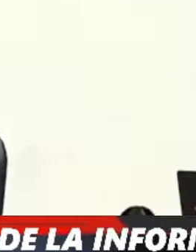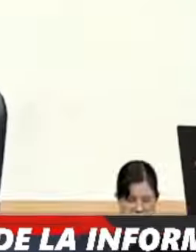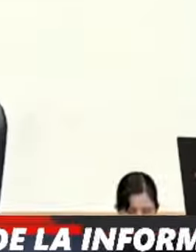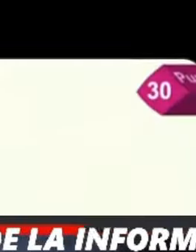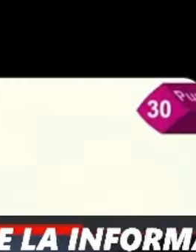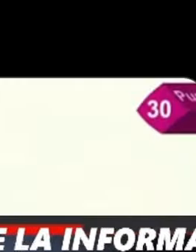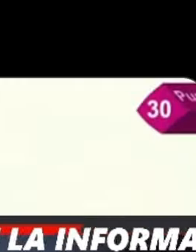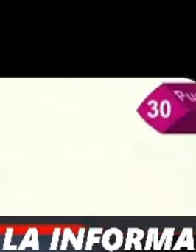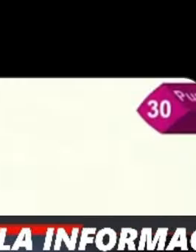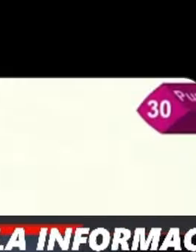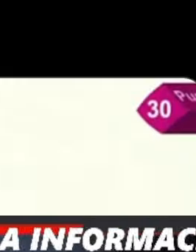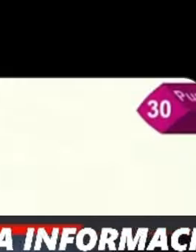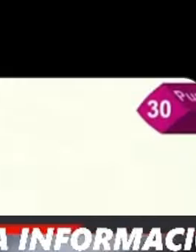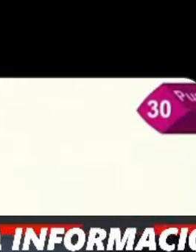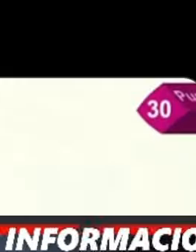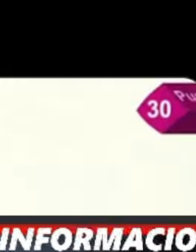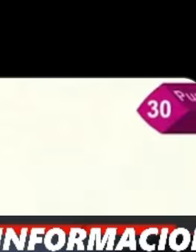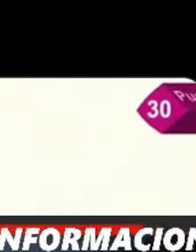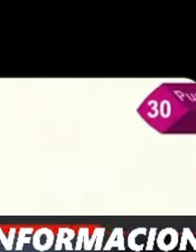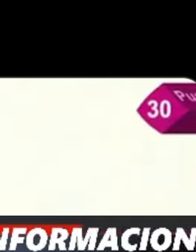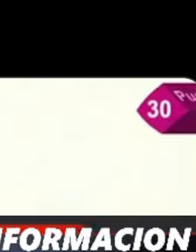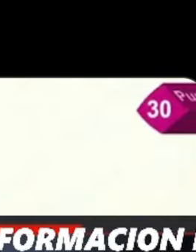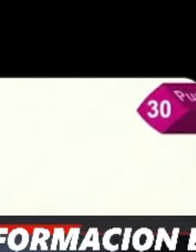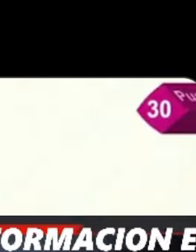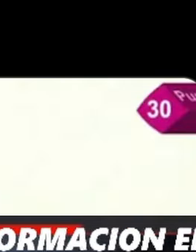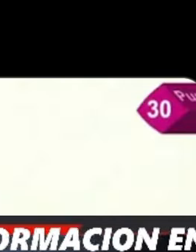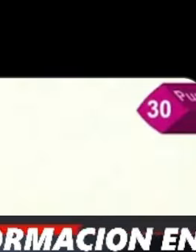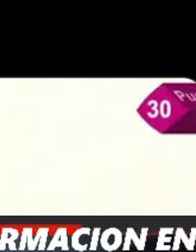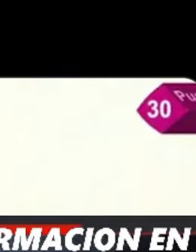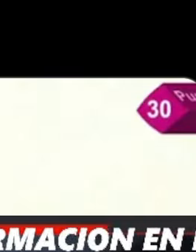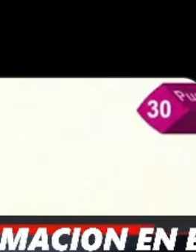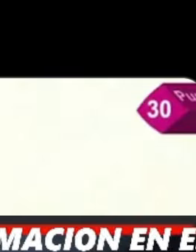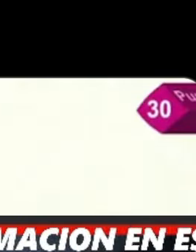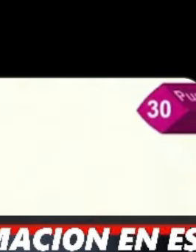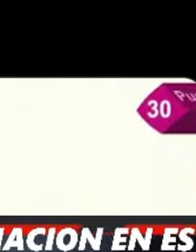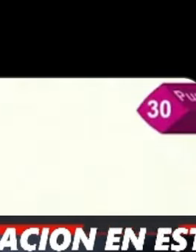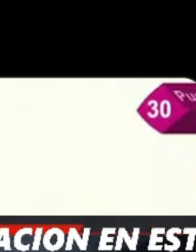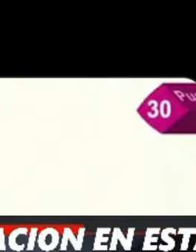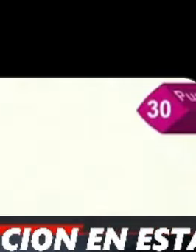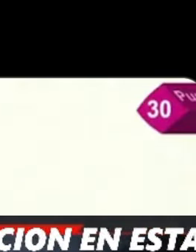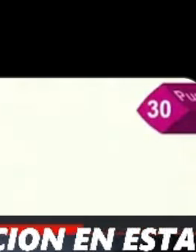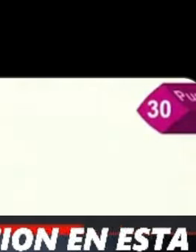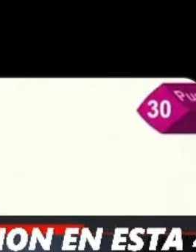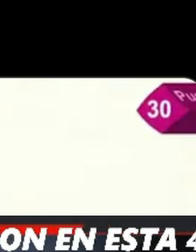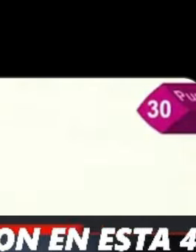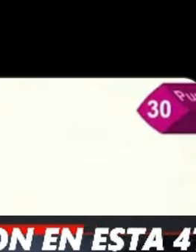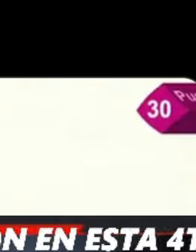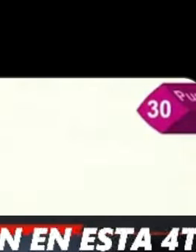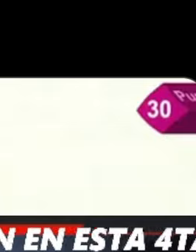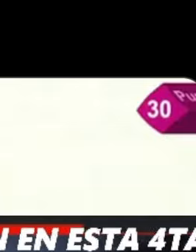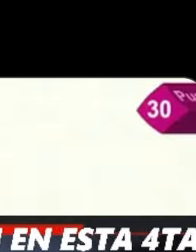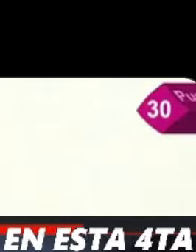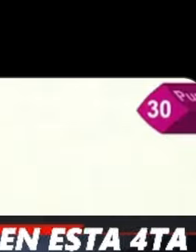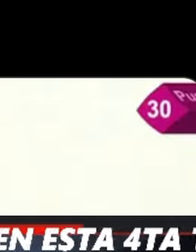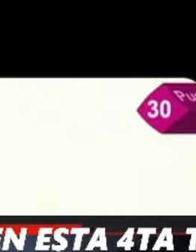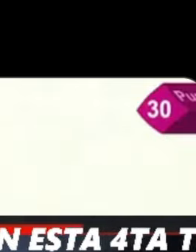vamos a escuchar antes Por si no lo escucharon estas fueron las palabras de Guadalupe tadey la consejera presidenta del INE